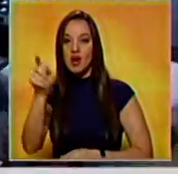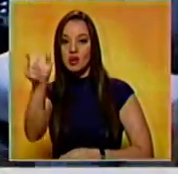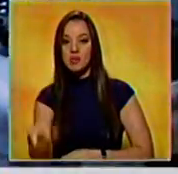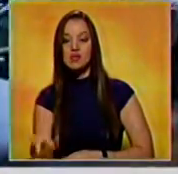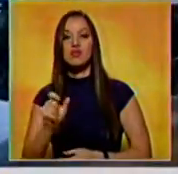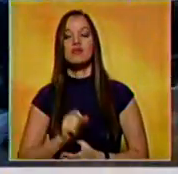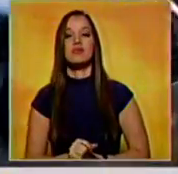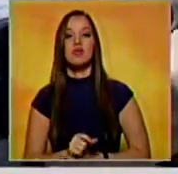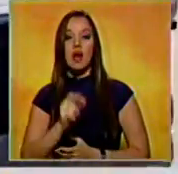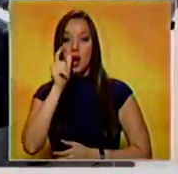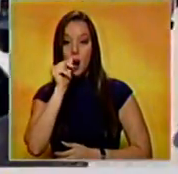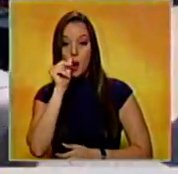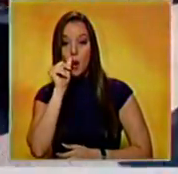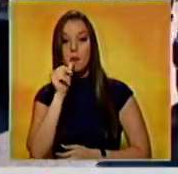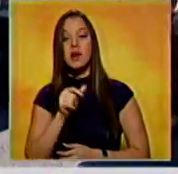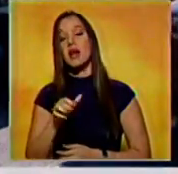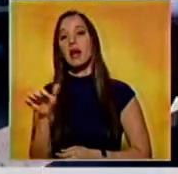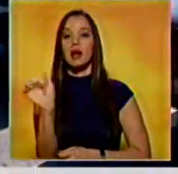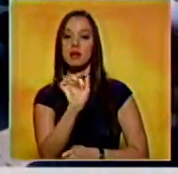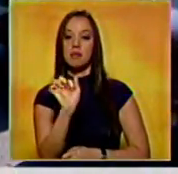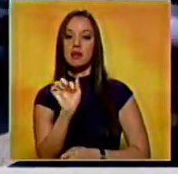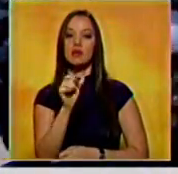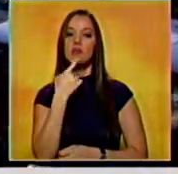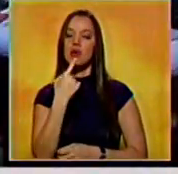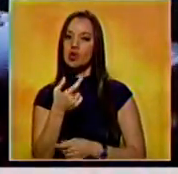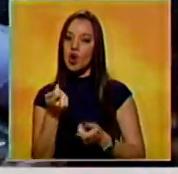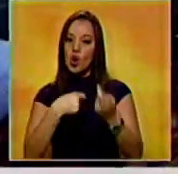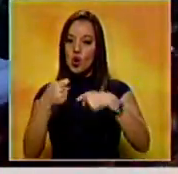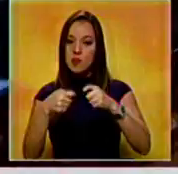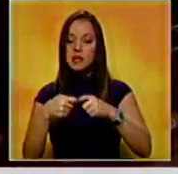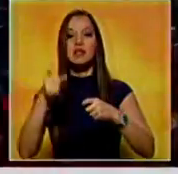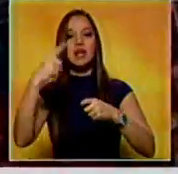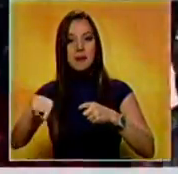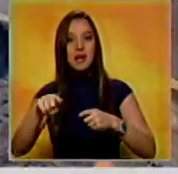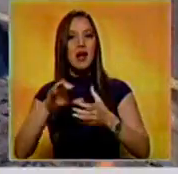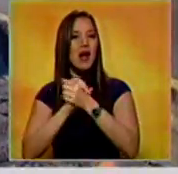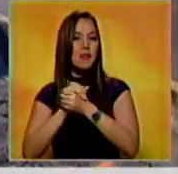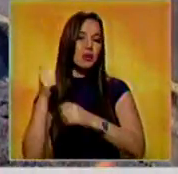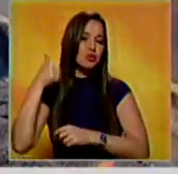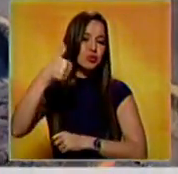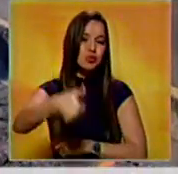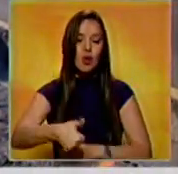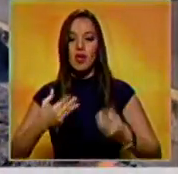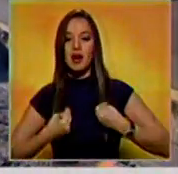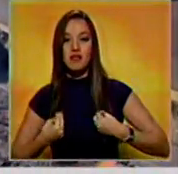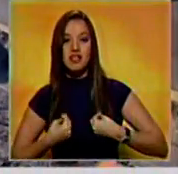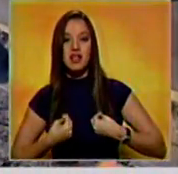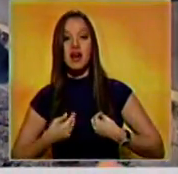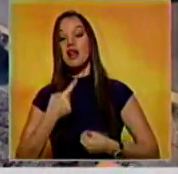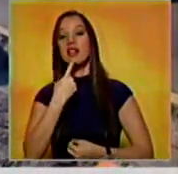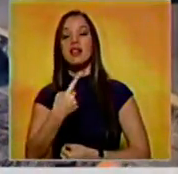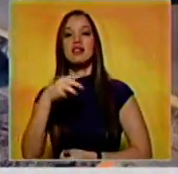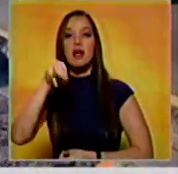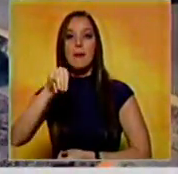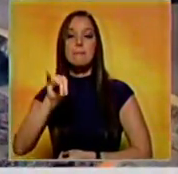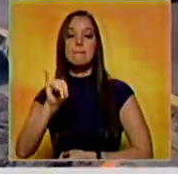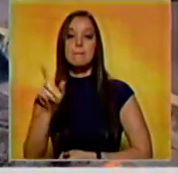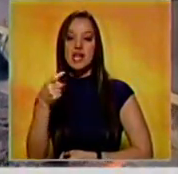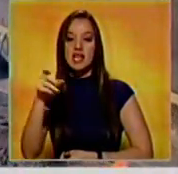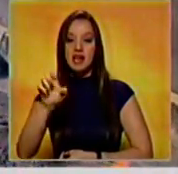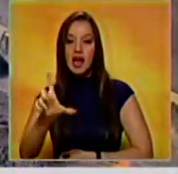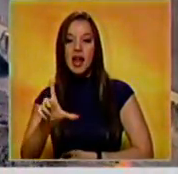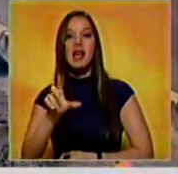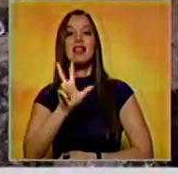ciudadano. Gerardo Negrín Rodríguez era piloto comercial, al igual que su amigo de toda la vida, identificado como Miguel Ángel Cabrera Mendoza, de